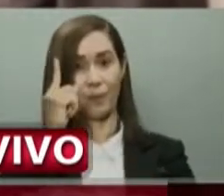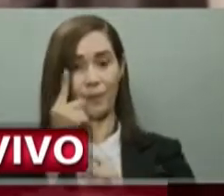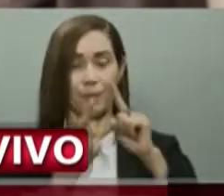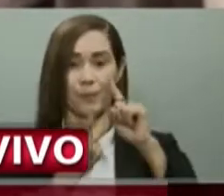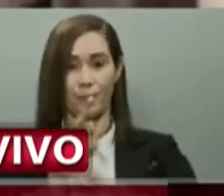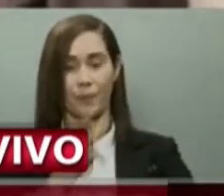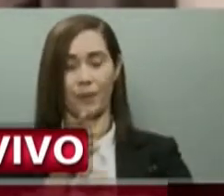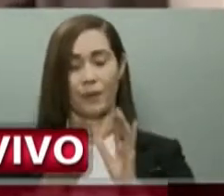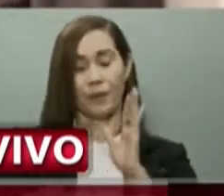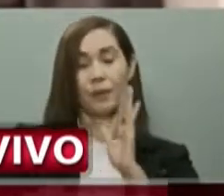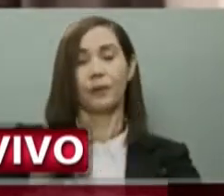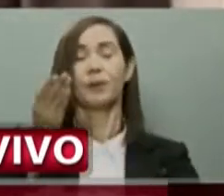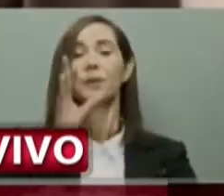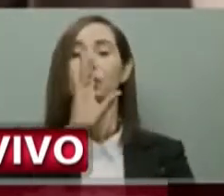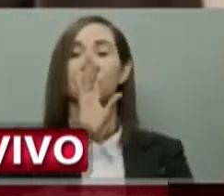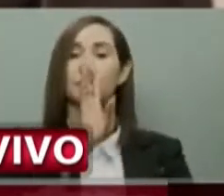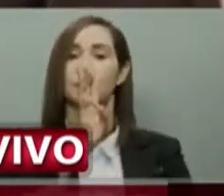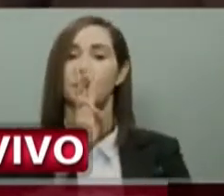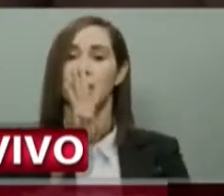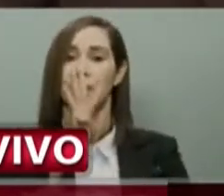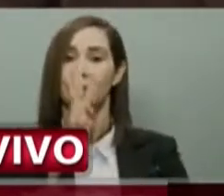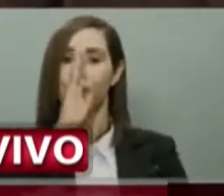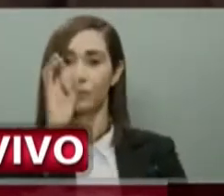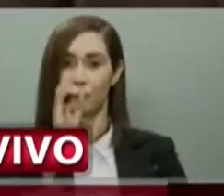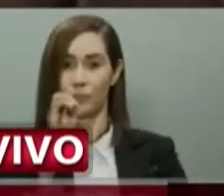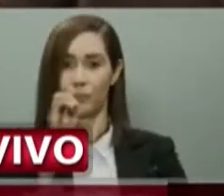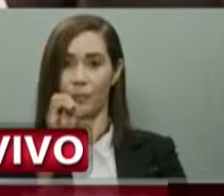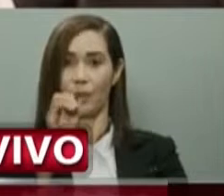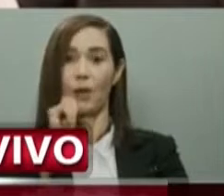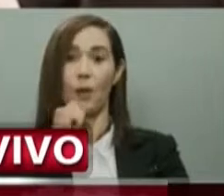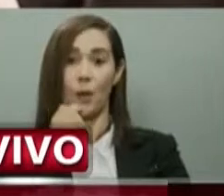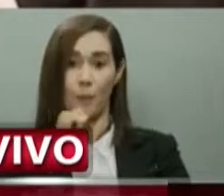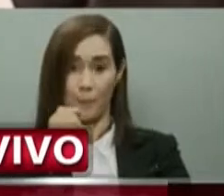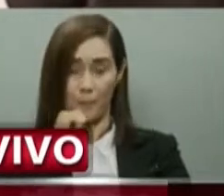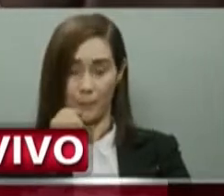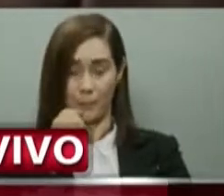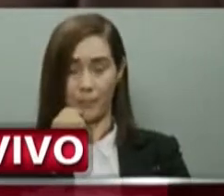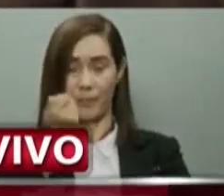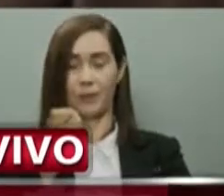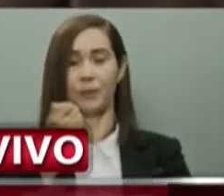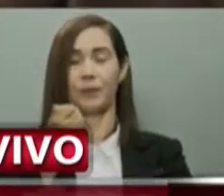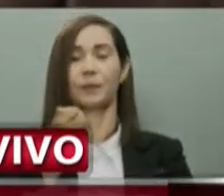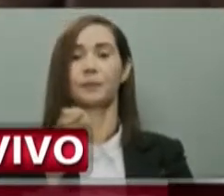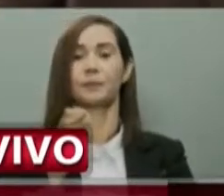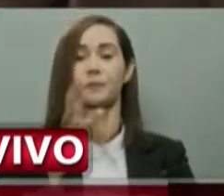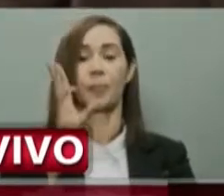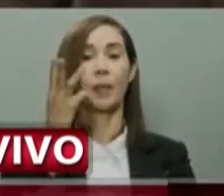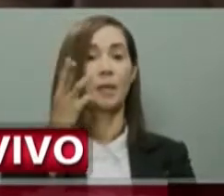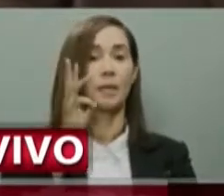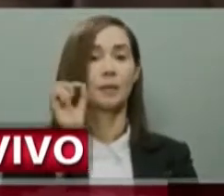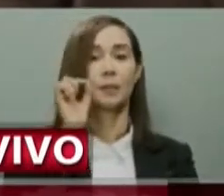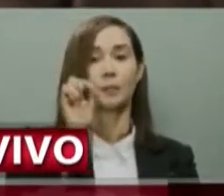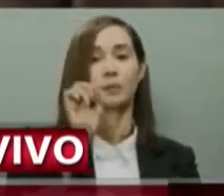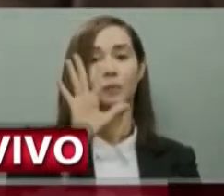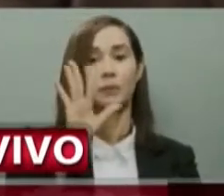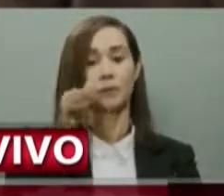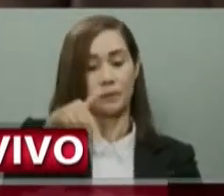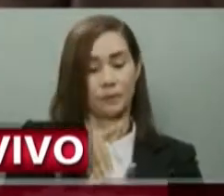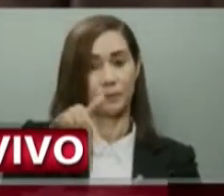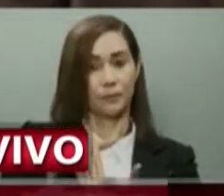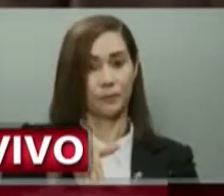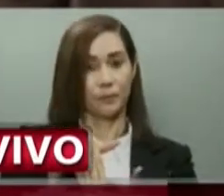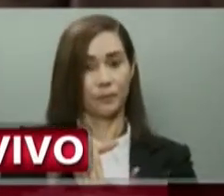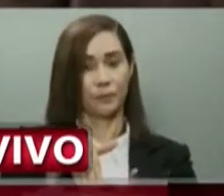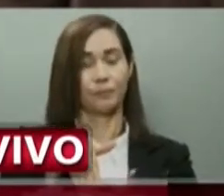de un 64%. Pollo, de 16.5 millones